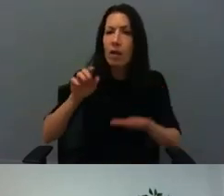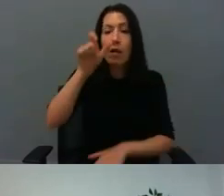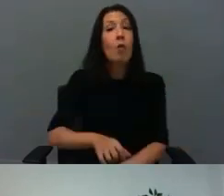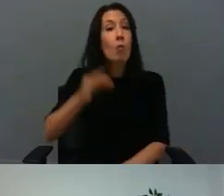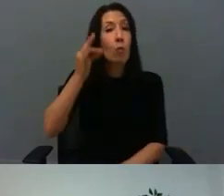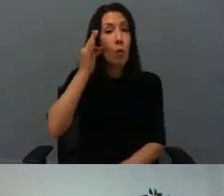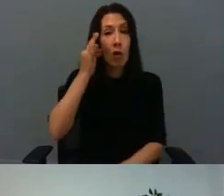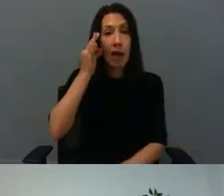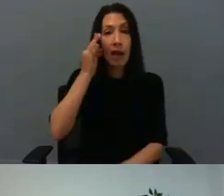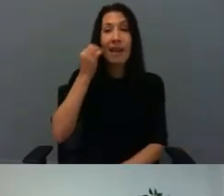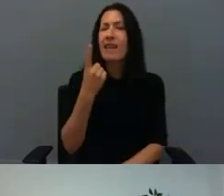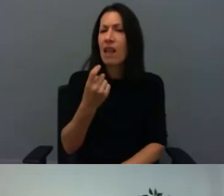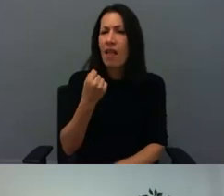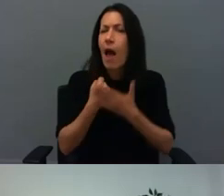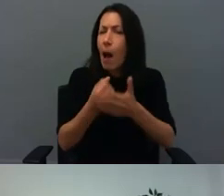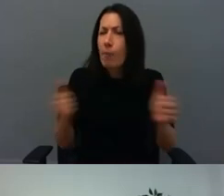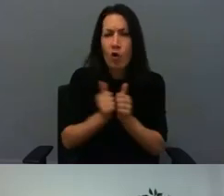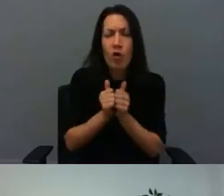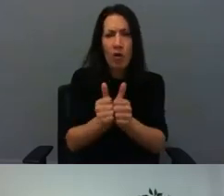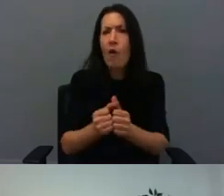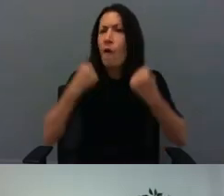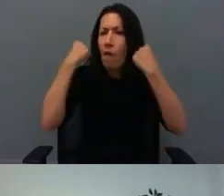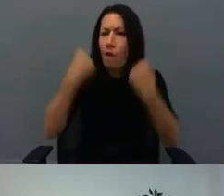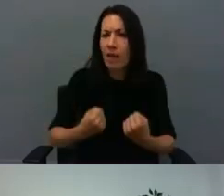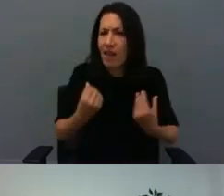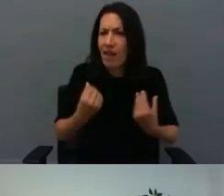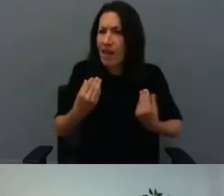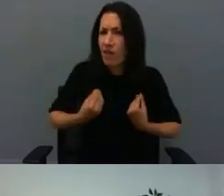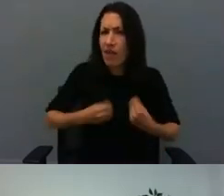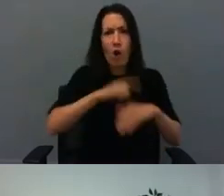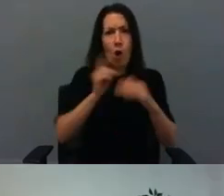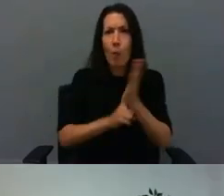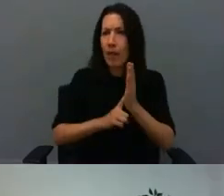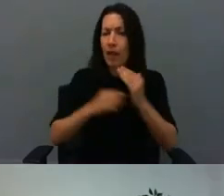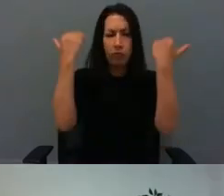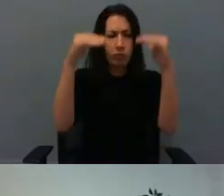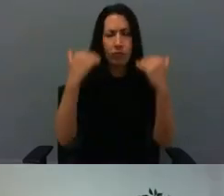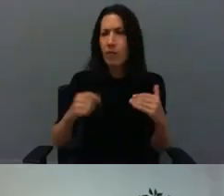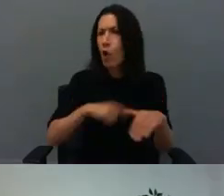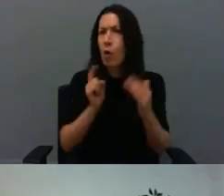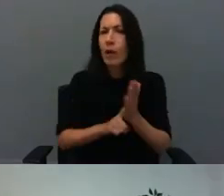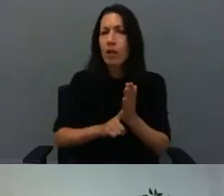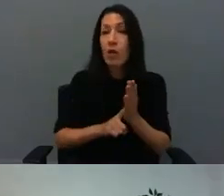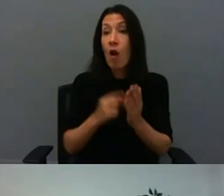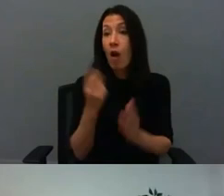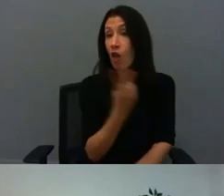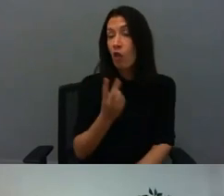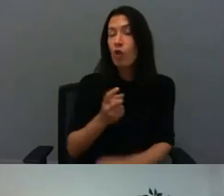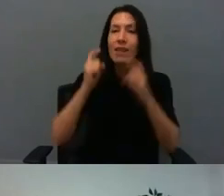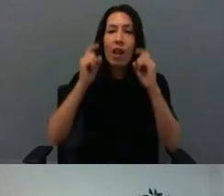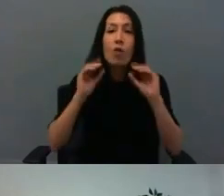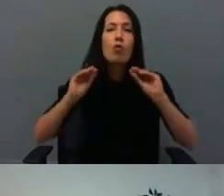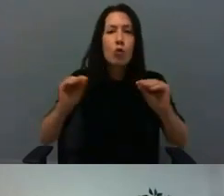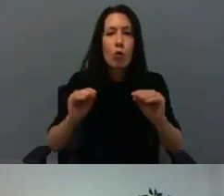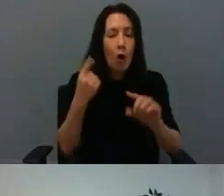mujer con grandes necesidades de apoyo a todos los niveles, tratáis de que esas pequeñas